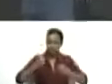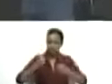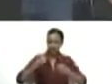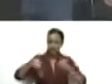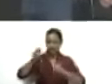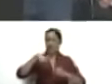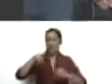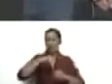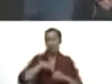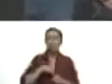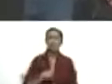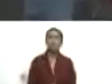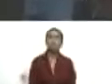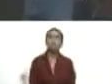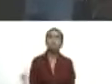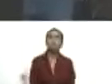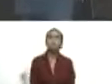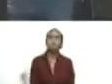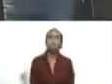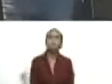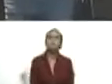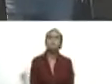es joropo!